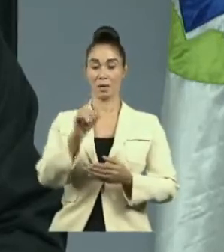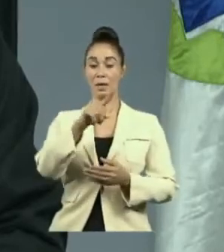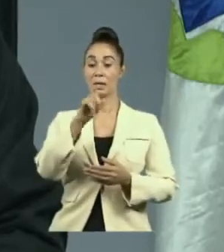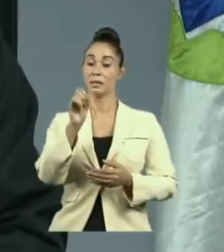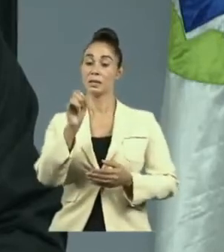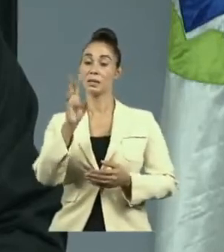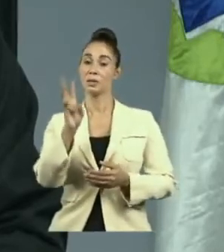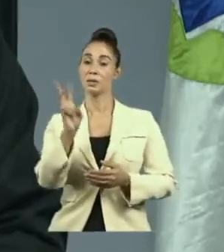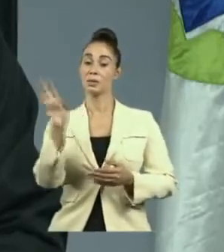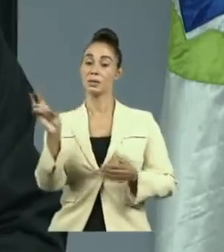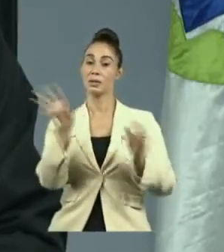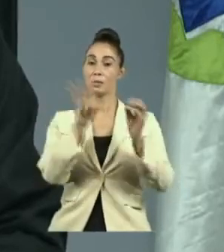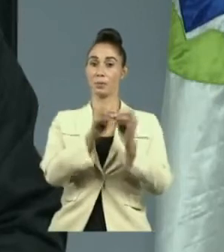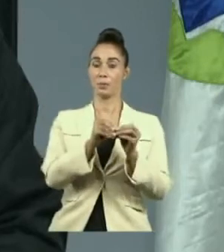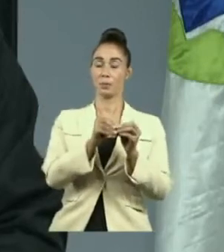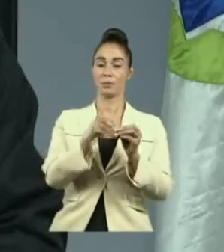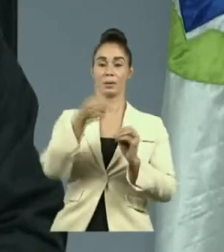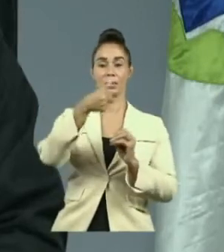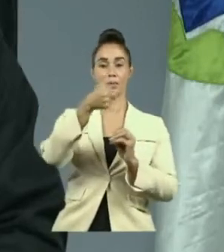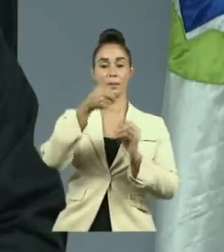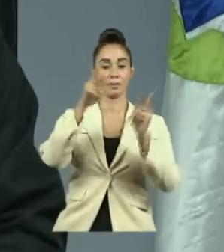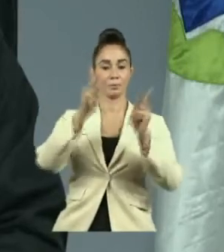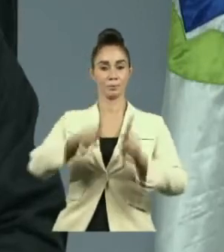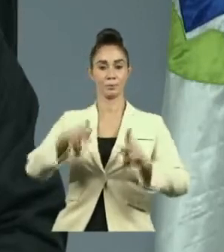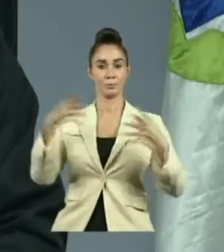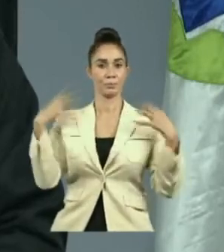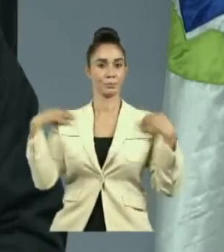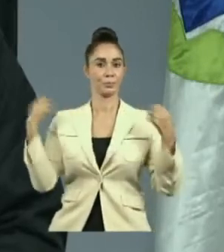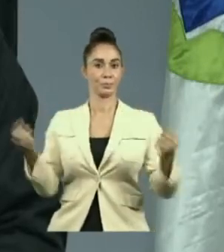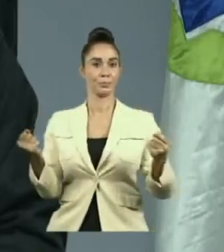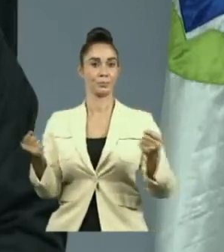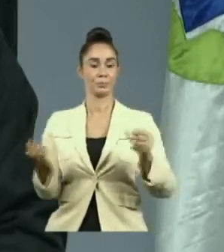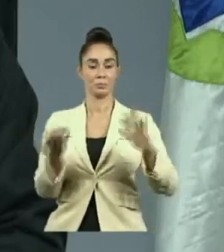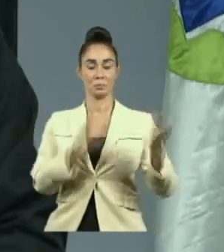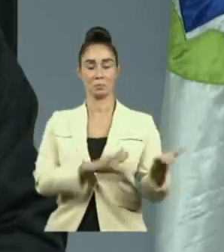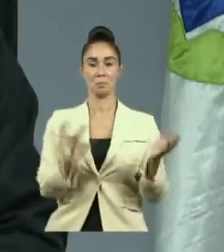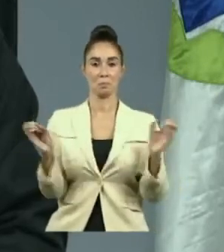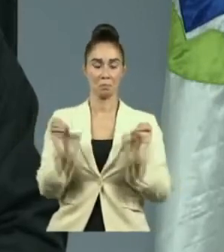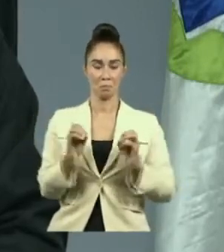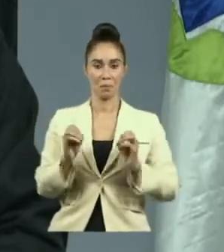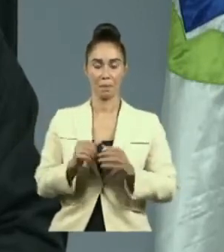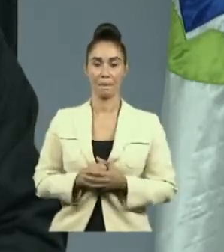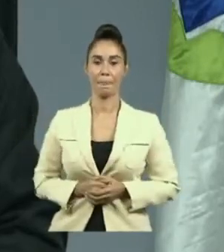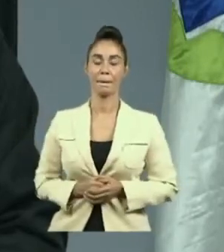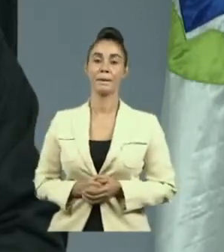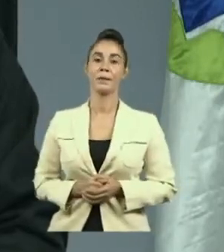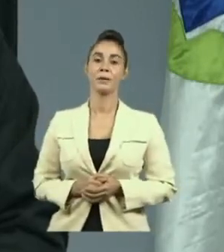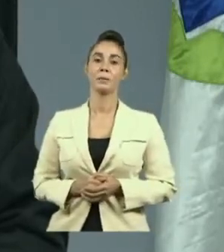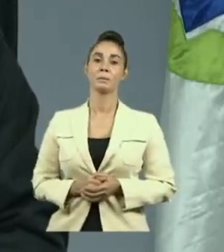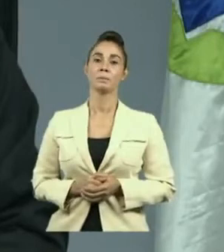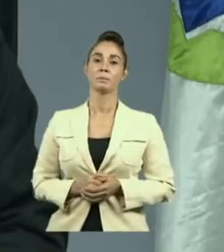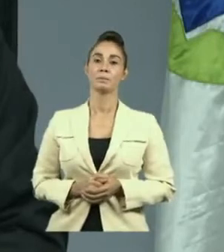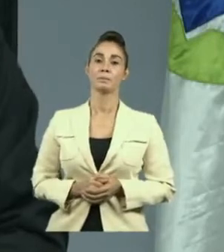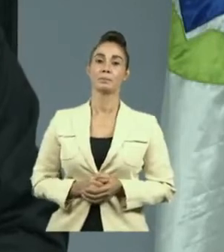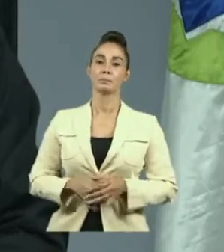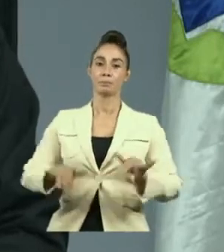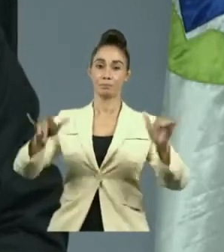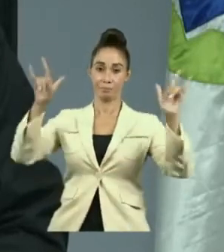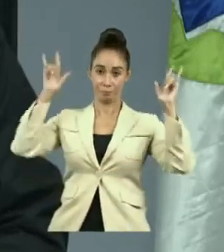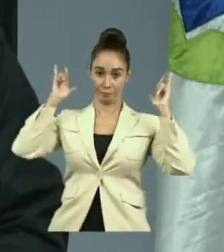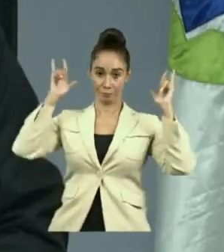acumulados 10 recupera 20 fallecimiento santiago